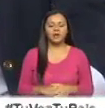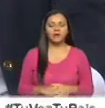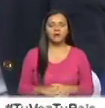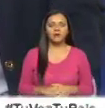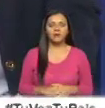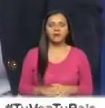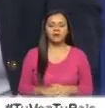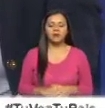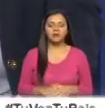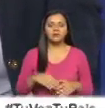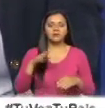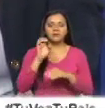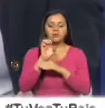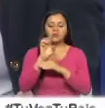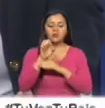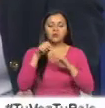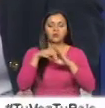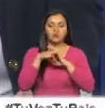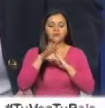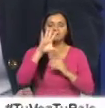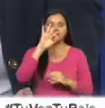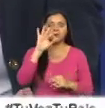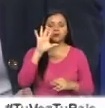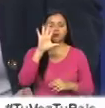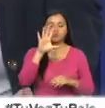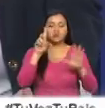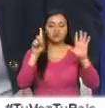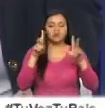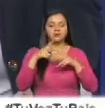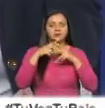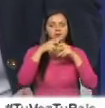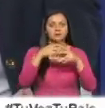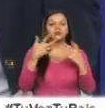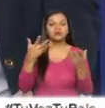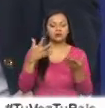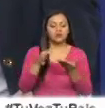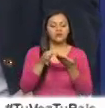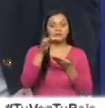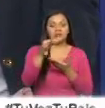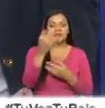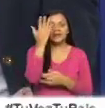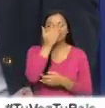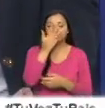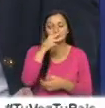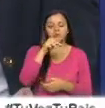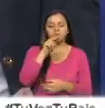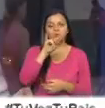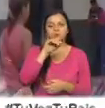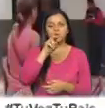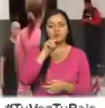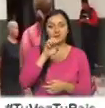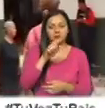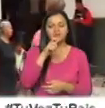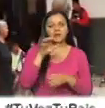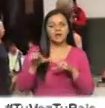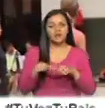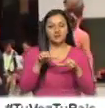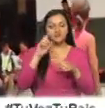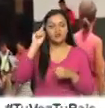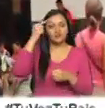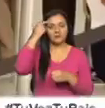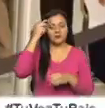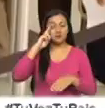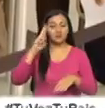Banecuador ha otorgado 556 créditos en Huisne, en la provincia de Esmeraldas, como parte de las acciones del